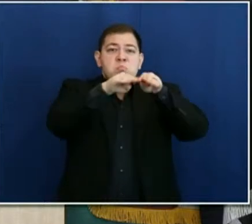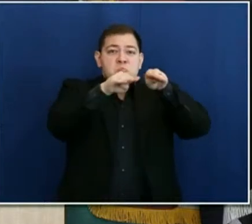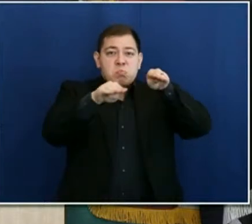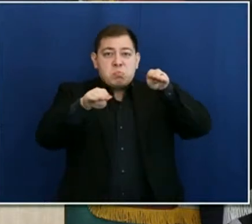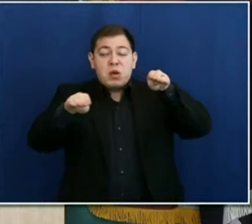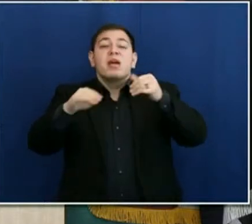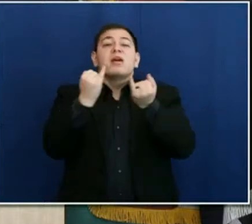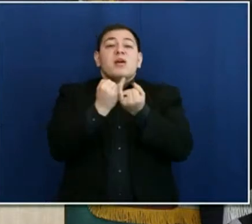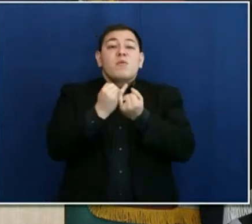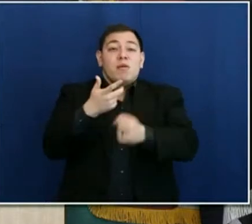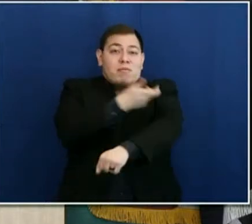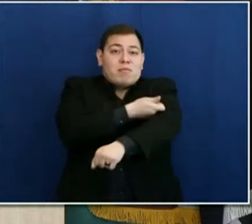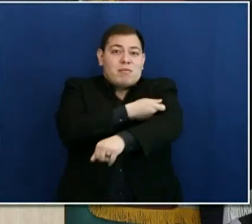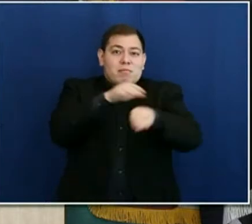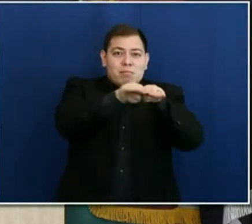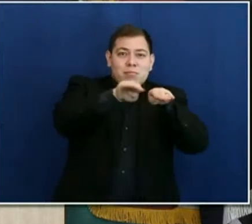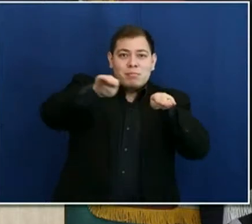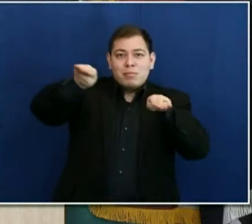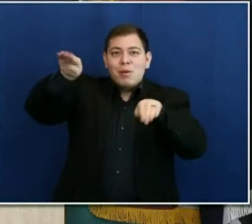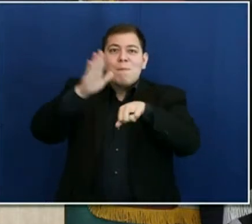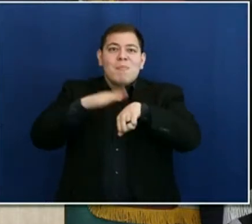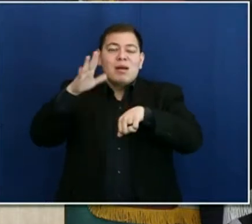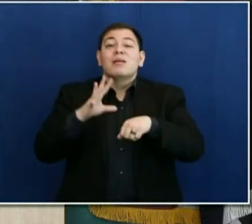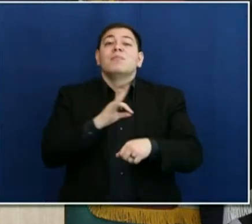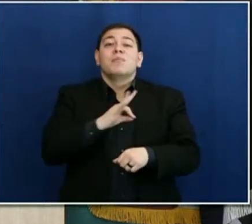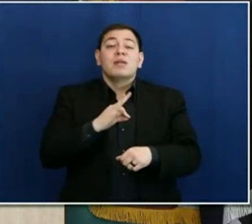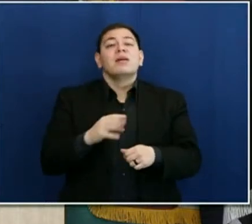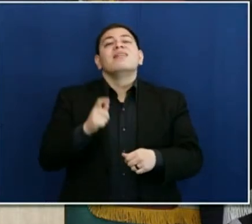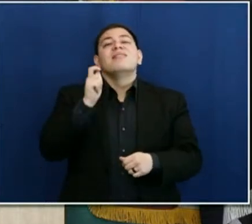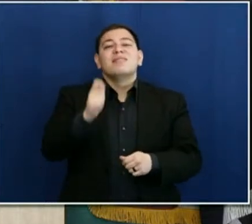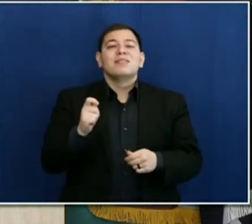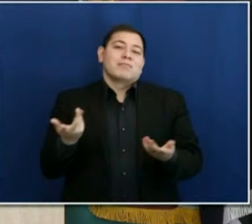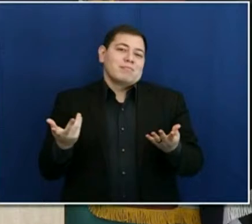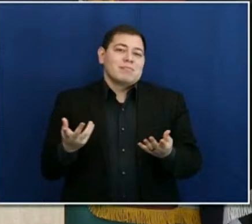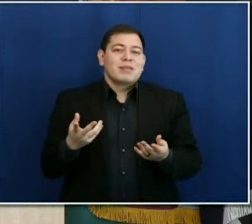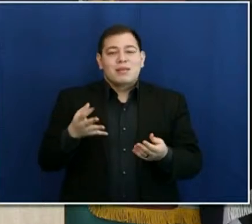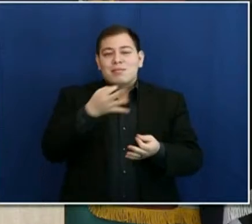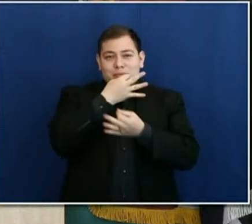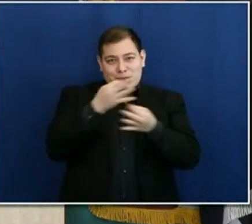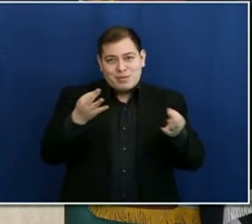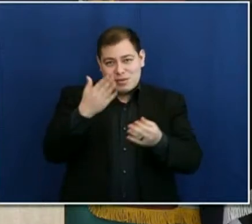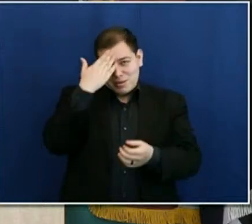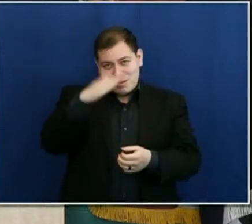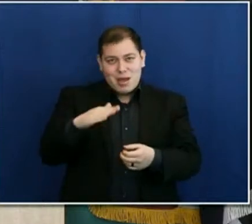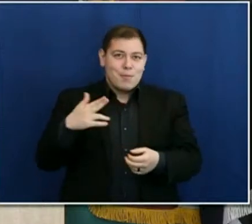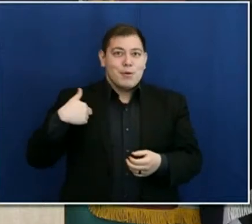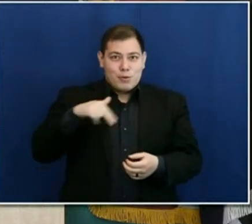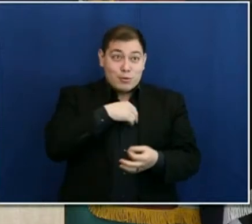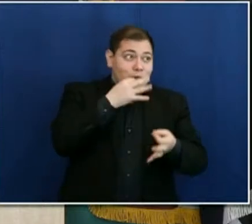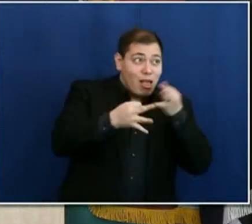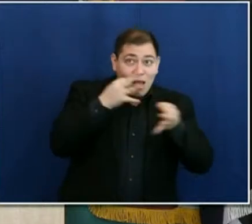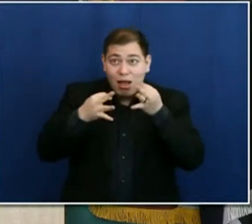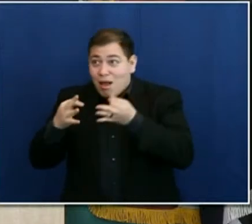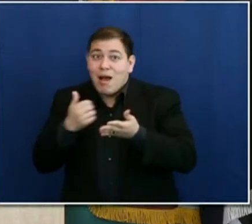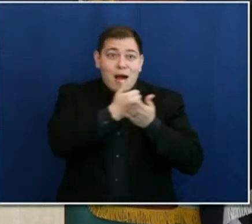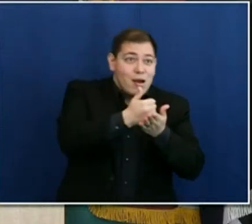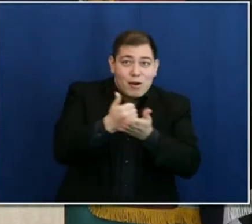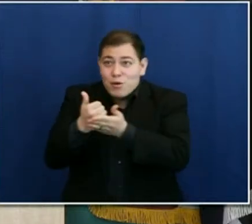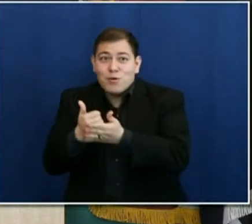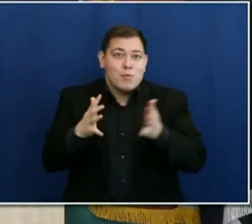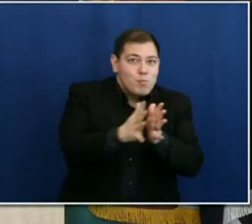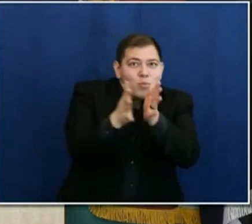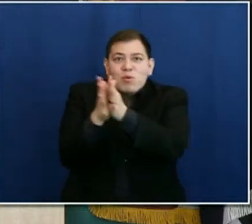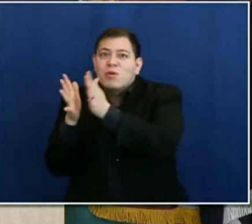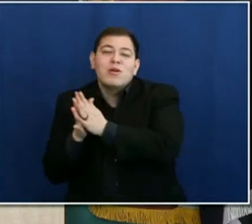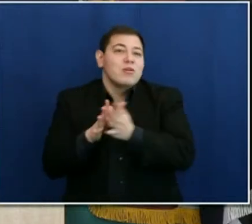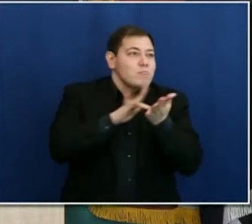nuestro condado porque es testimonio de todo el trabajo que se ha hecho como ustedes como residentes, al igual que nuestros pequeños negocios. Ustedes han